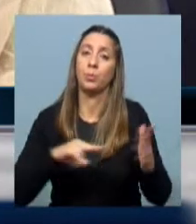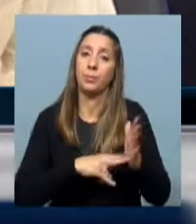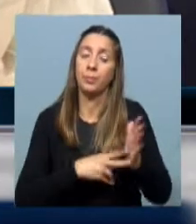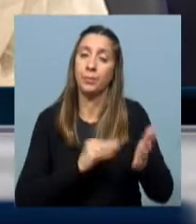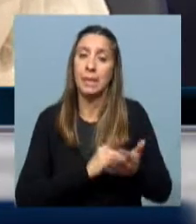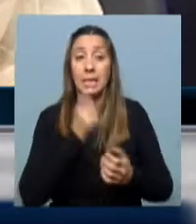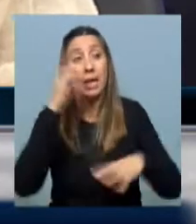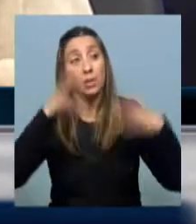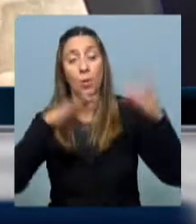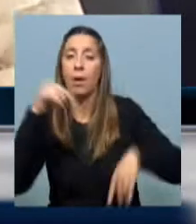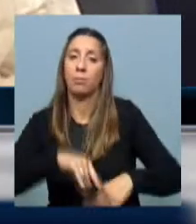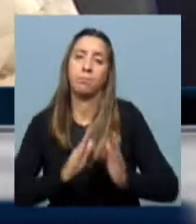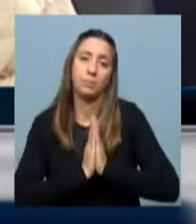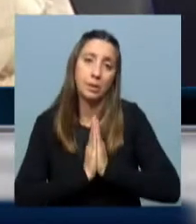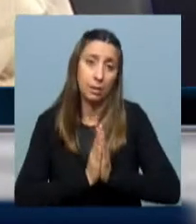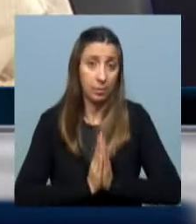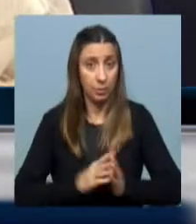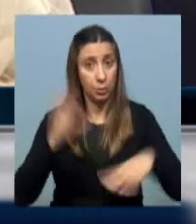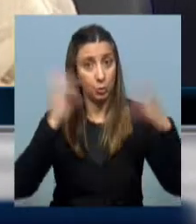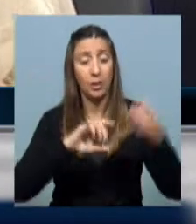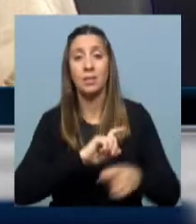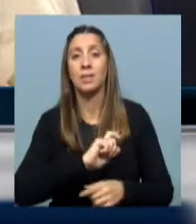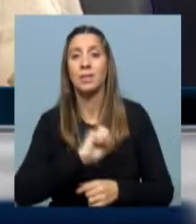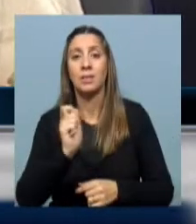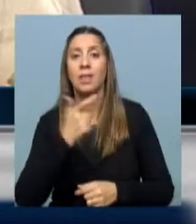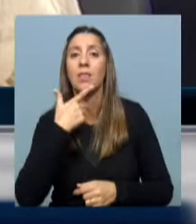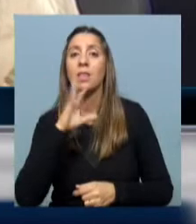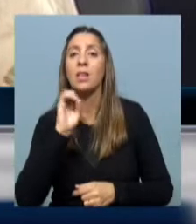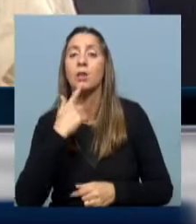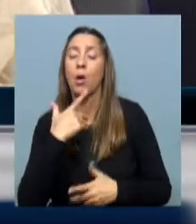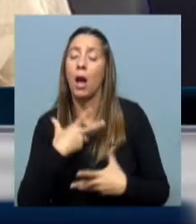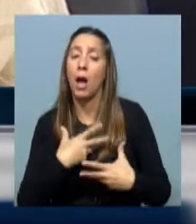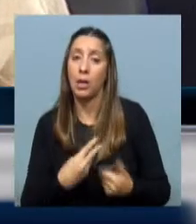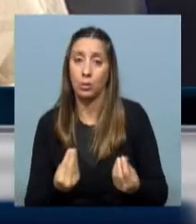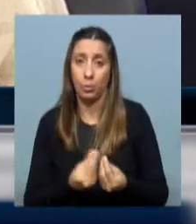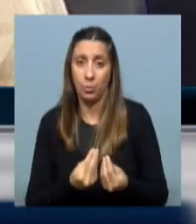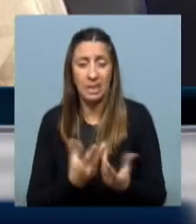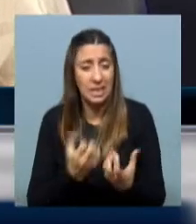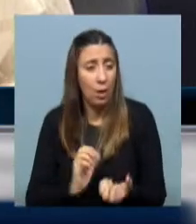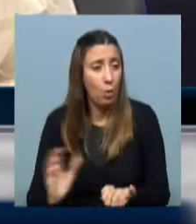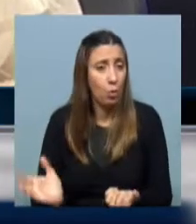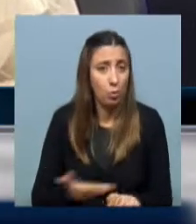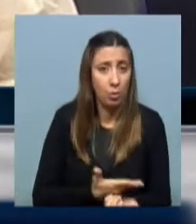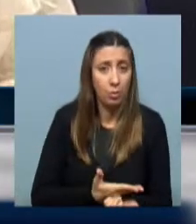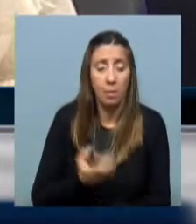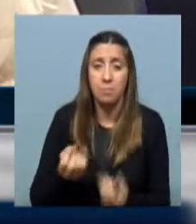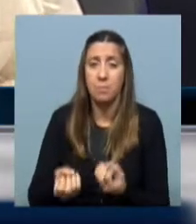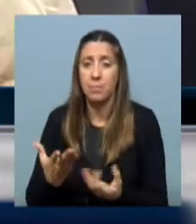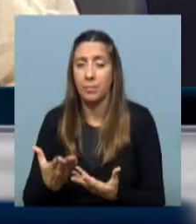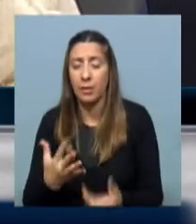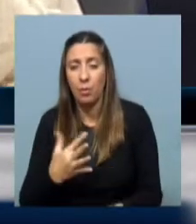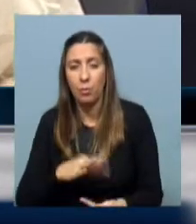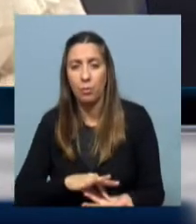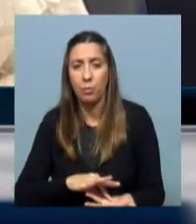si tuviéramos lluvia ahora, ojalá llegue la de Santa Rosa, nos aliviaría muchísimo porque está muy seco. Los pajonales